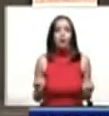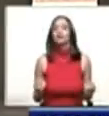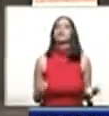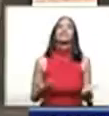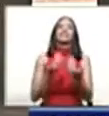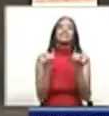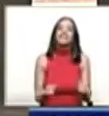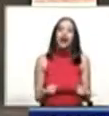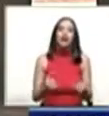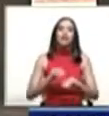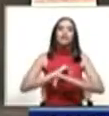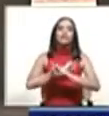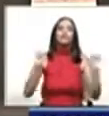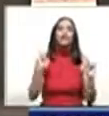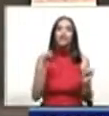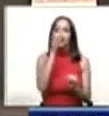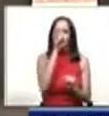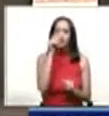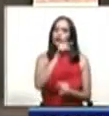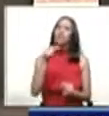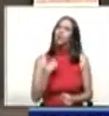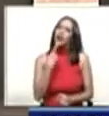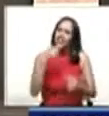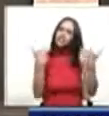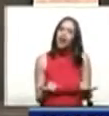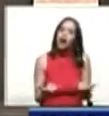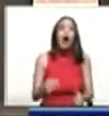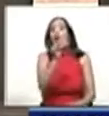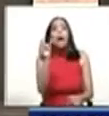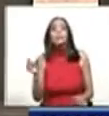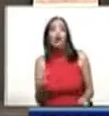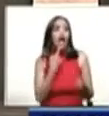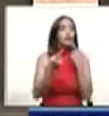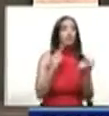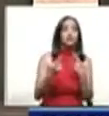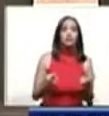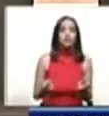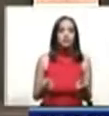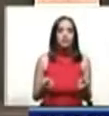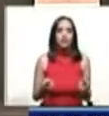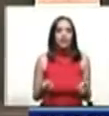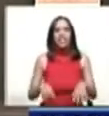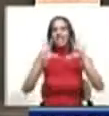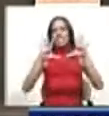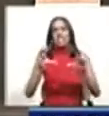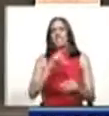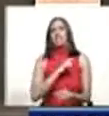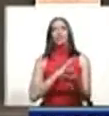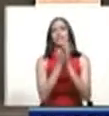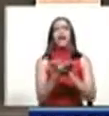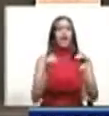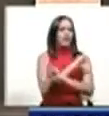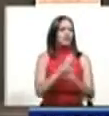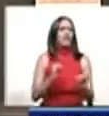mamadera de gallo de ustedes. Y se los voy a decir de una vez, aquella gente que anda diciendo que el 10 de enero se acaba esto, que el 10 de enero,